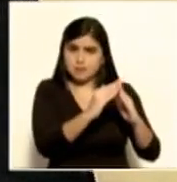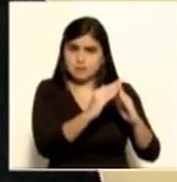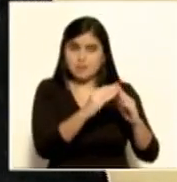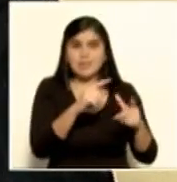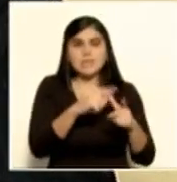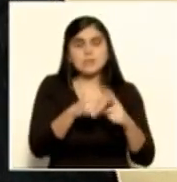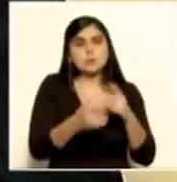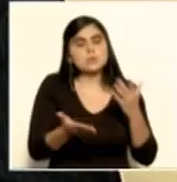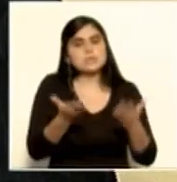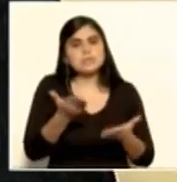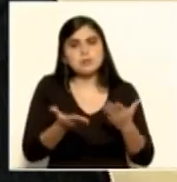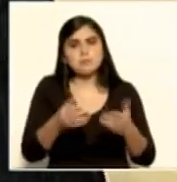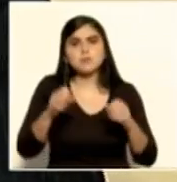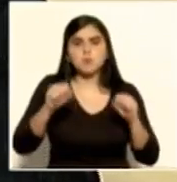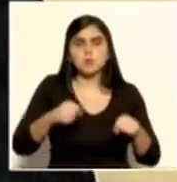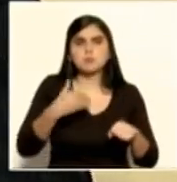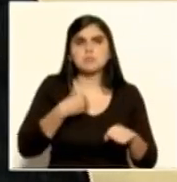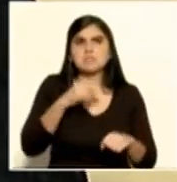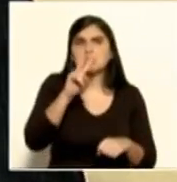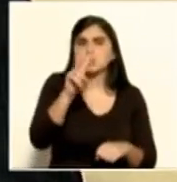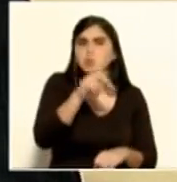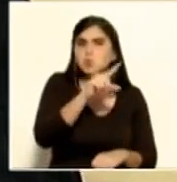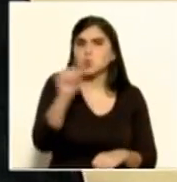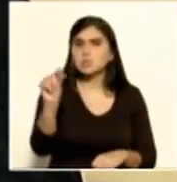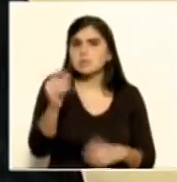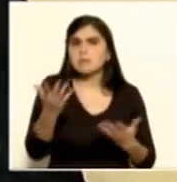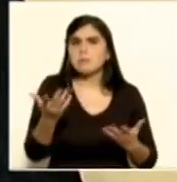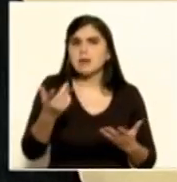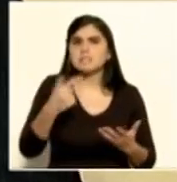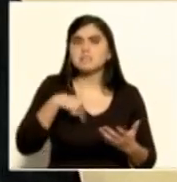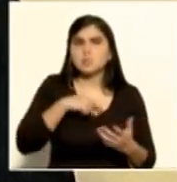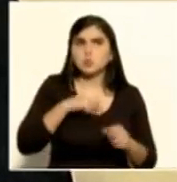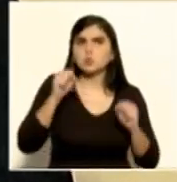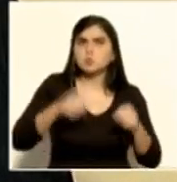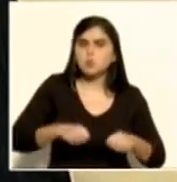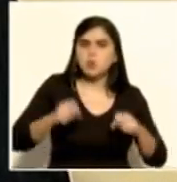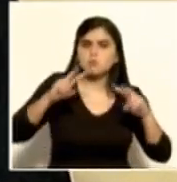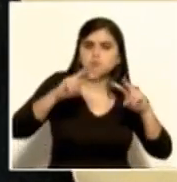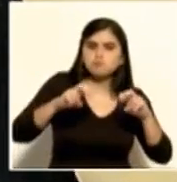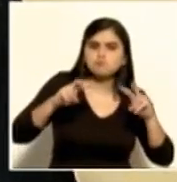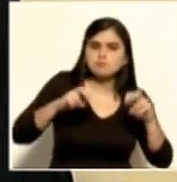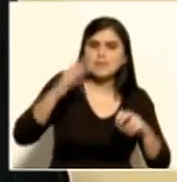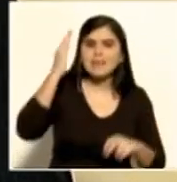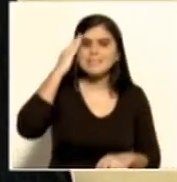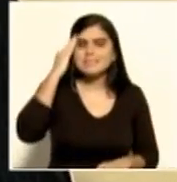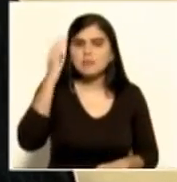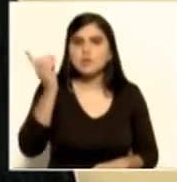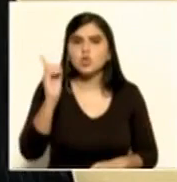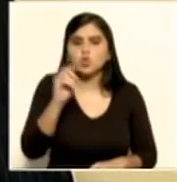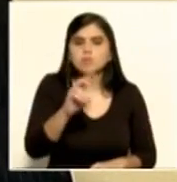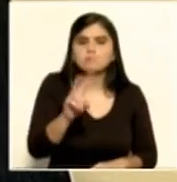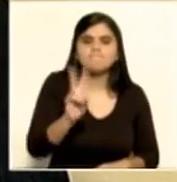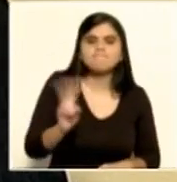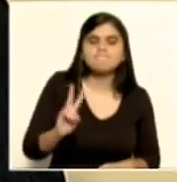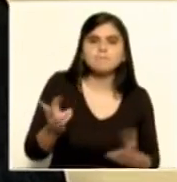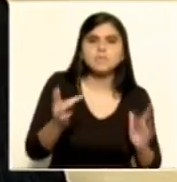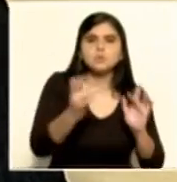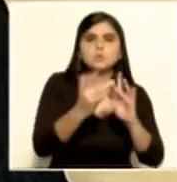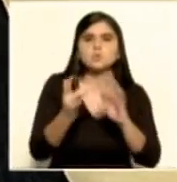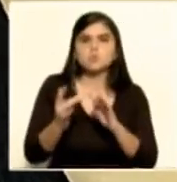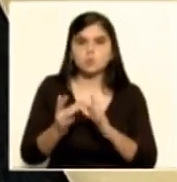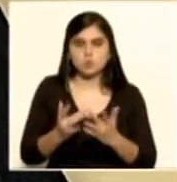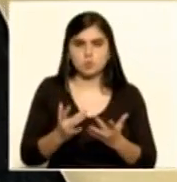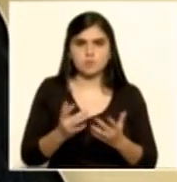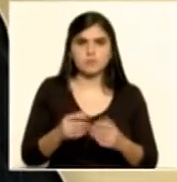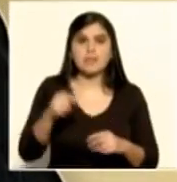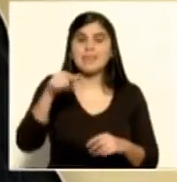tengamos esas 2 semanas y un poco donde ya esa trazabilidad no es que no existe, pero en realidad se ha perdido en gran magnitud, y eso lo que faculta es